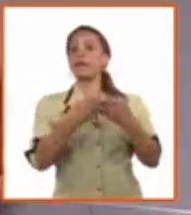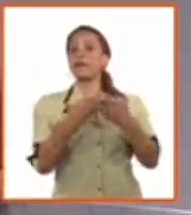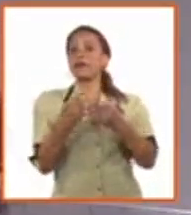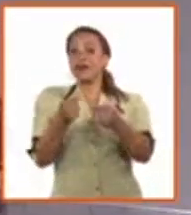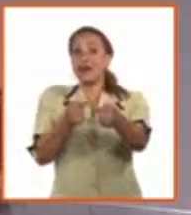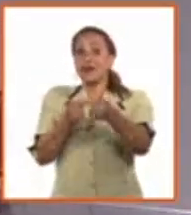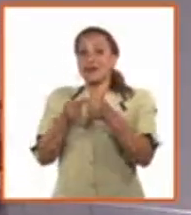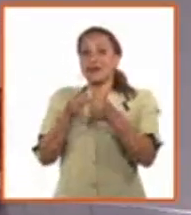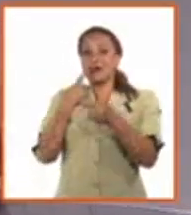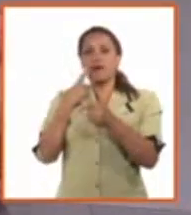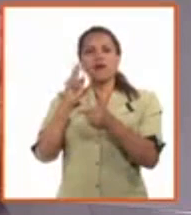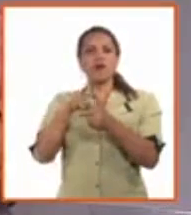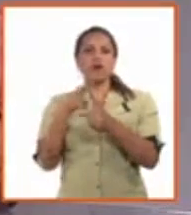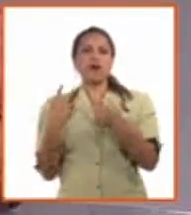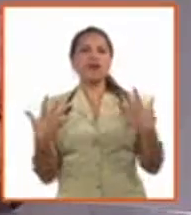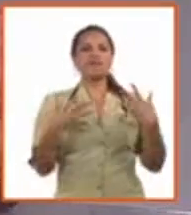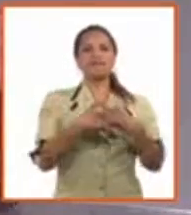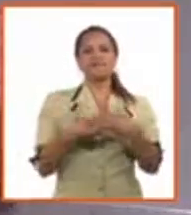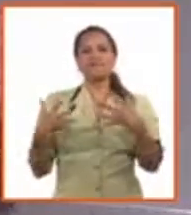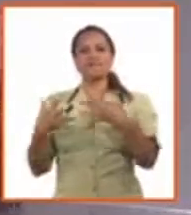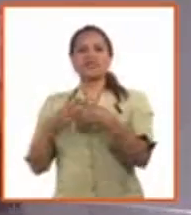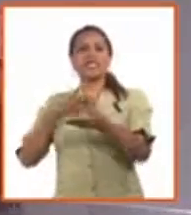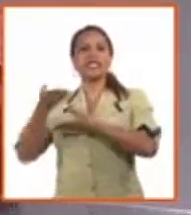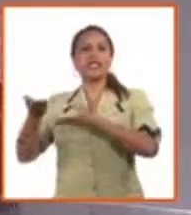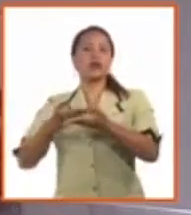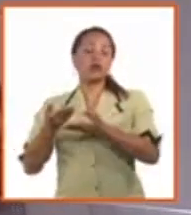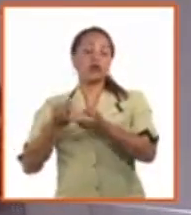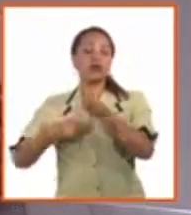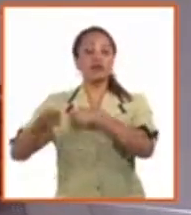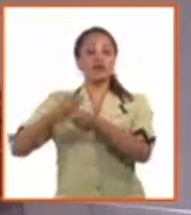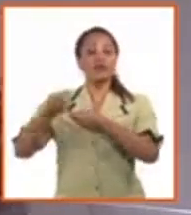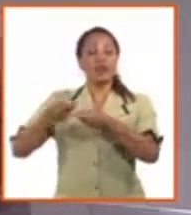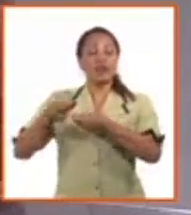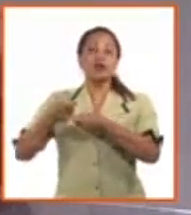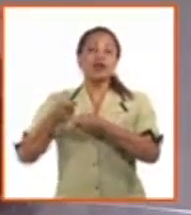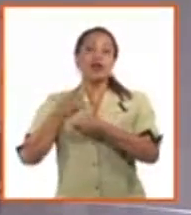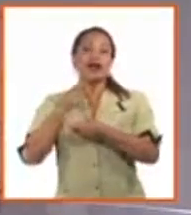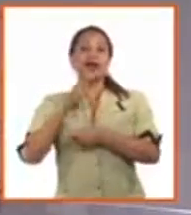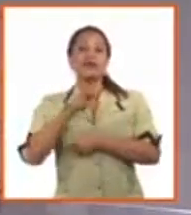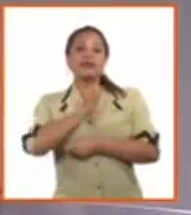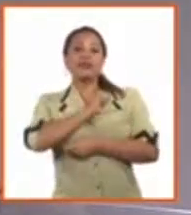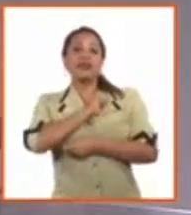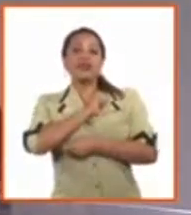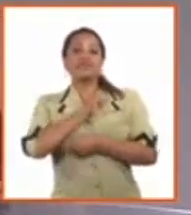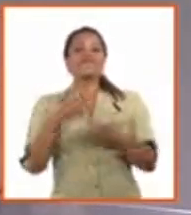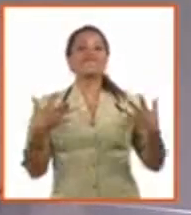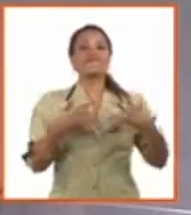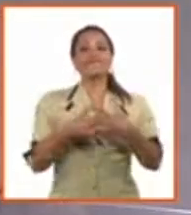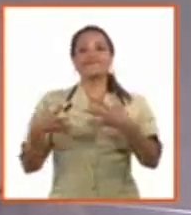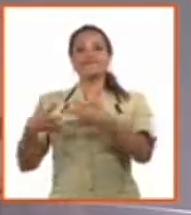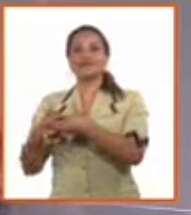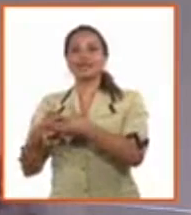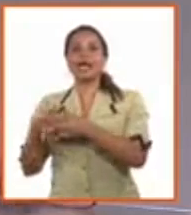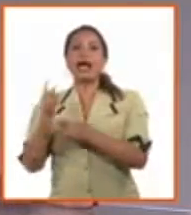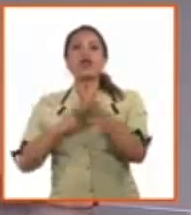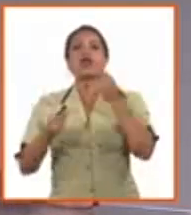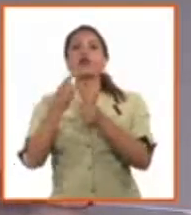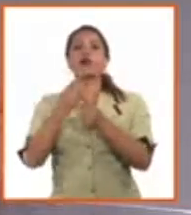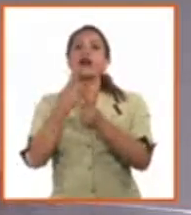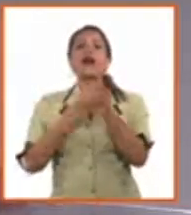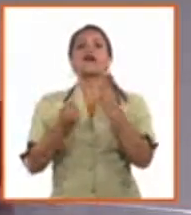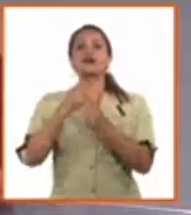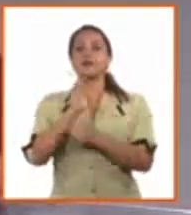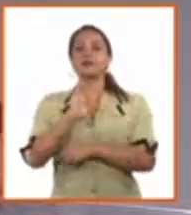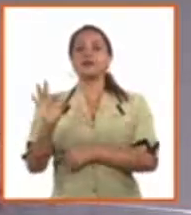han acercado a buscar una determinada negociación muchas veces vienen buscando roles roles específicos